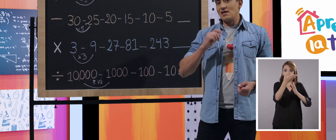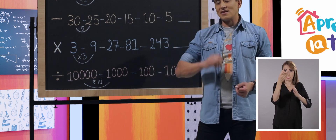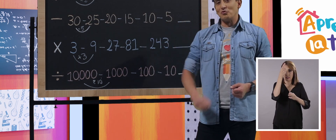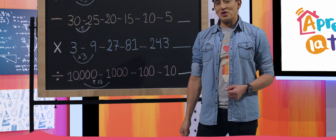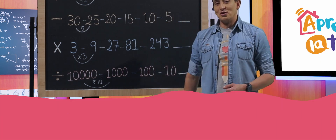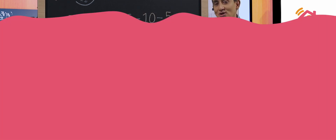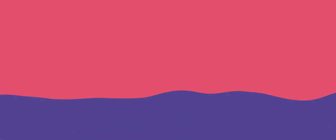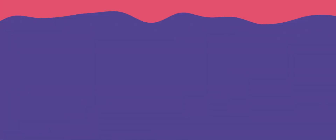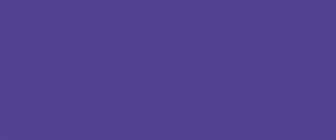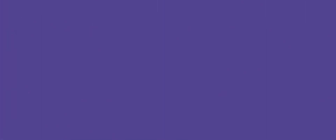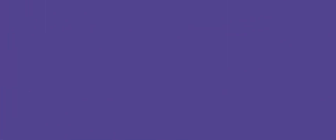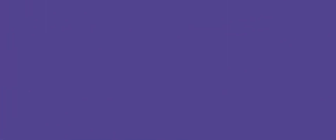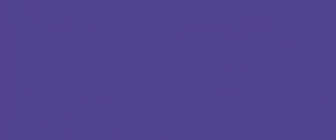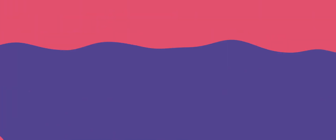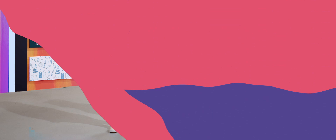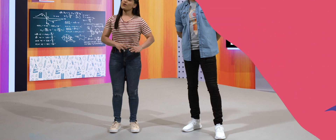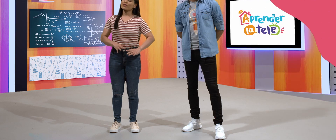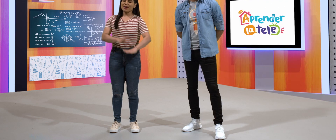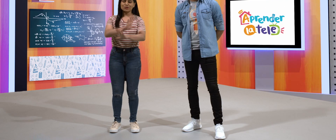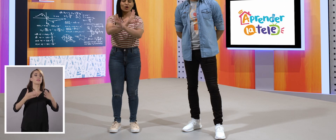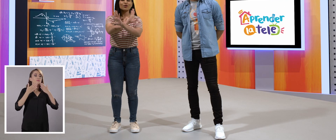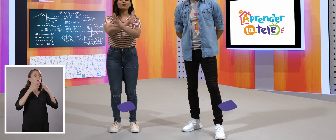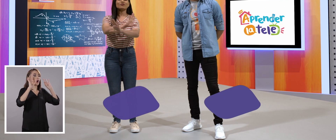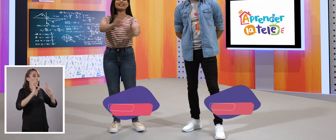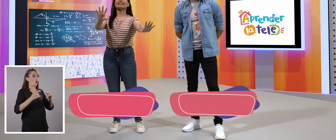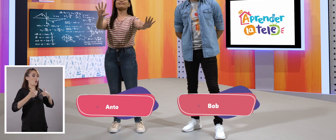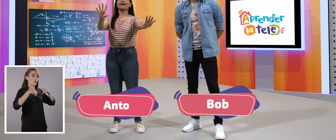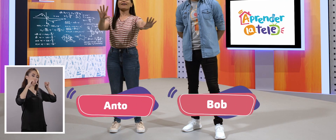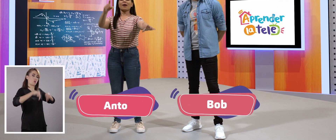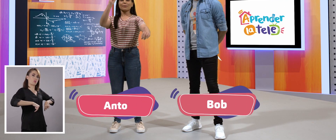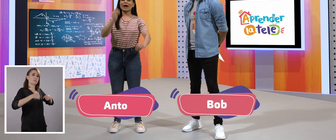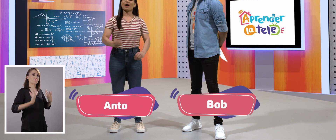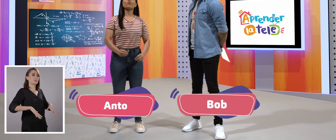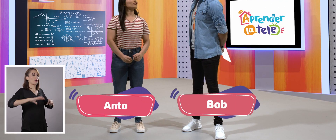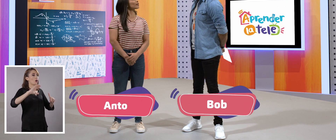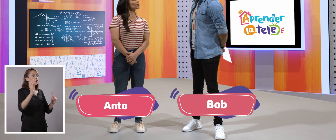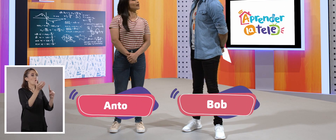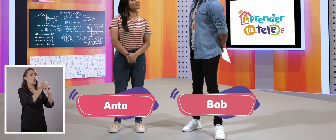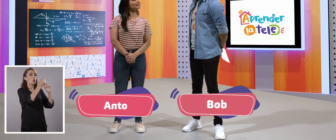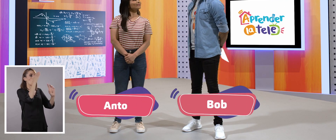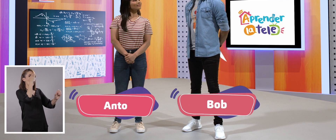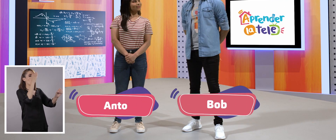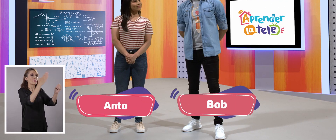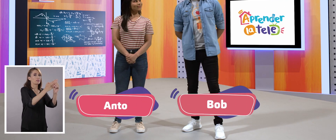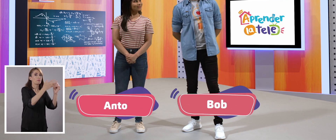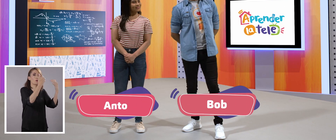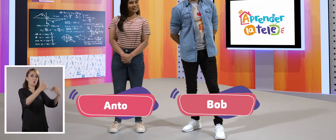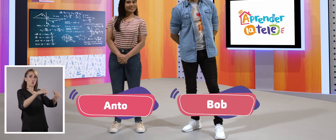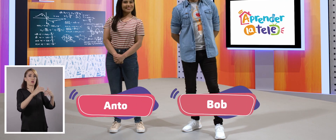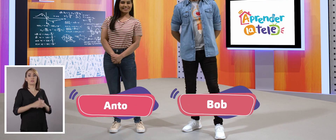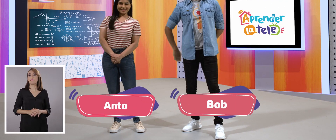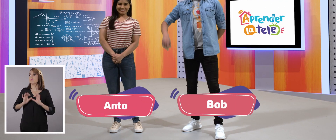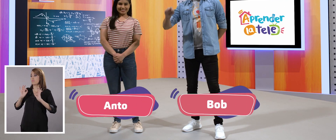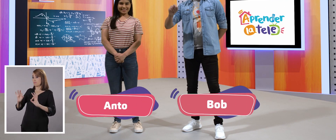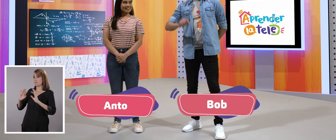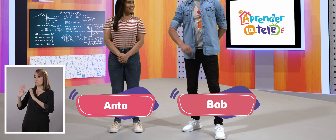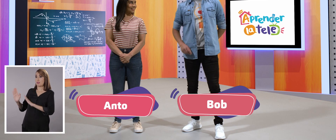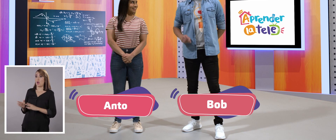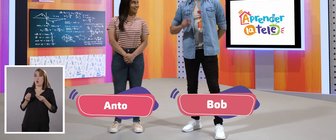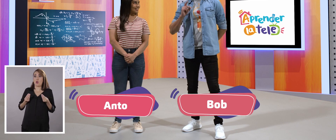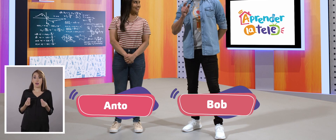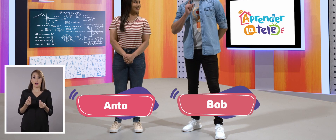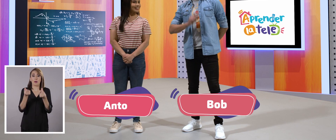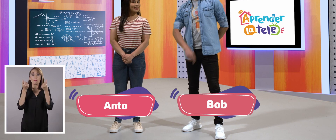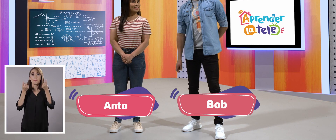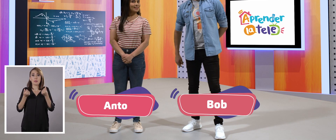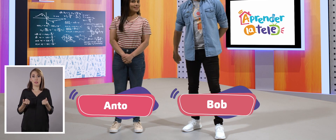el siguiente número. Profe, estoy lista para un reto más. Por supuesto, pero este se trata